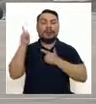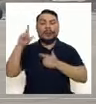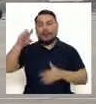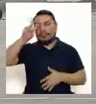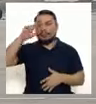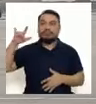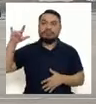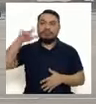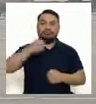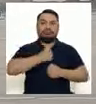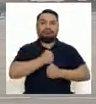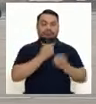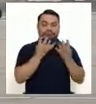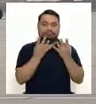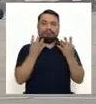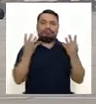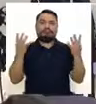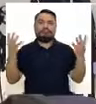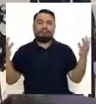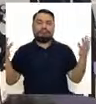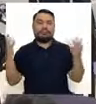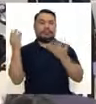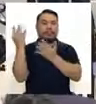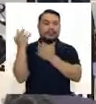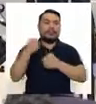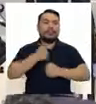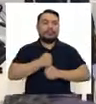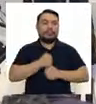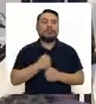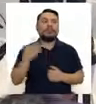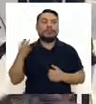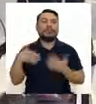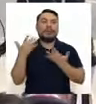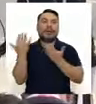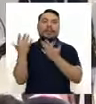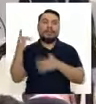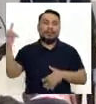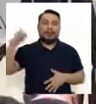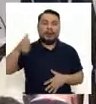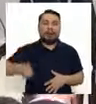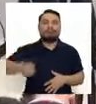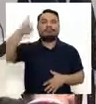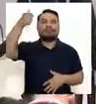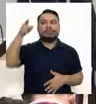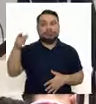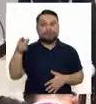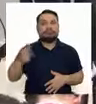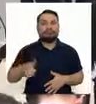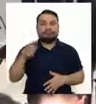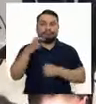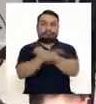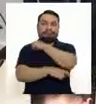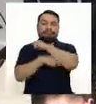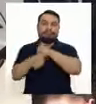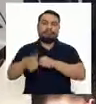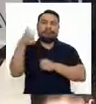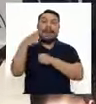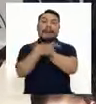se encuentran también en formación para recibir a tan alta autoridad de uno de los